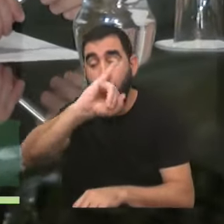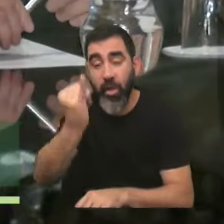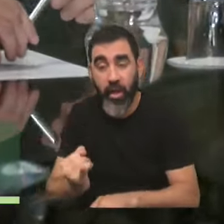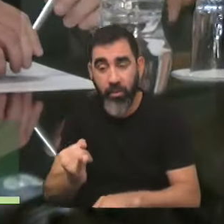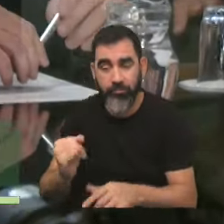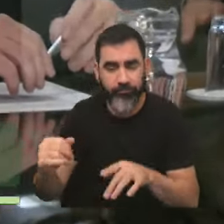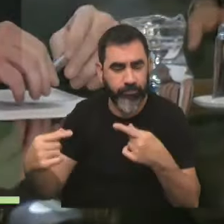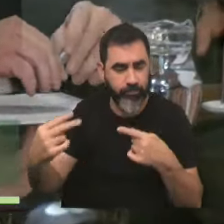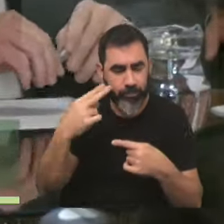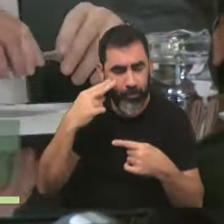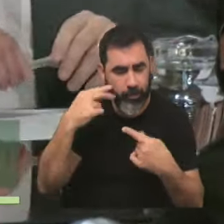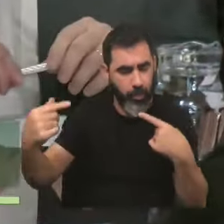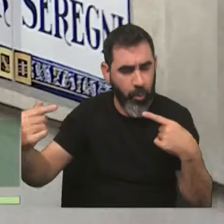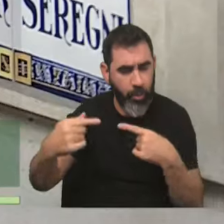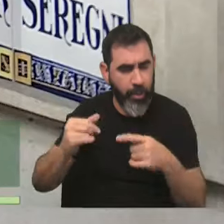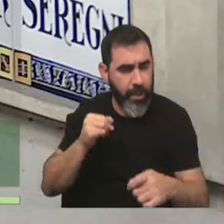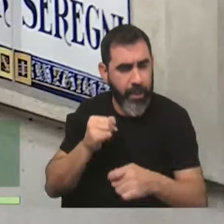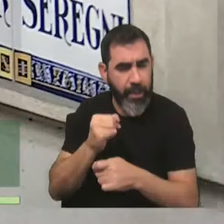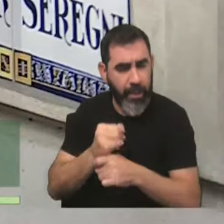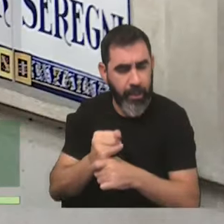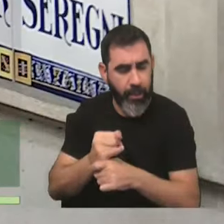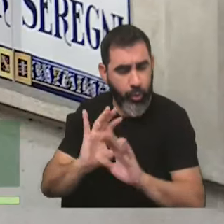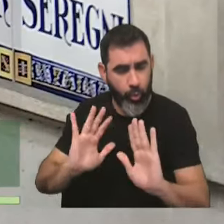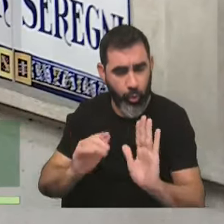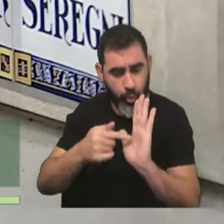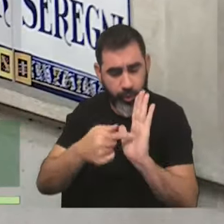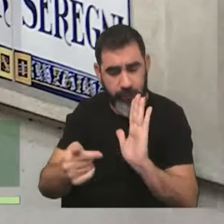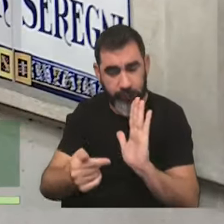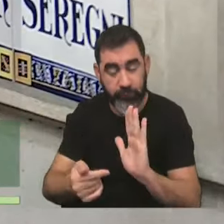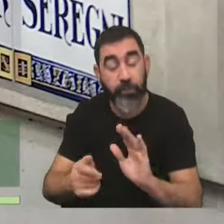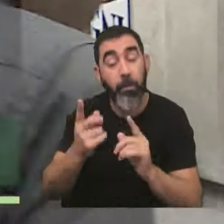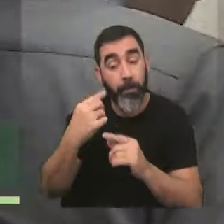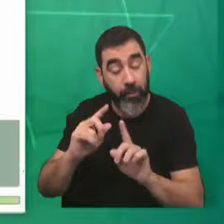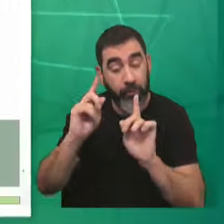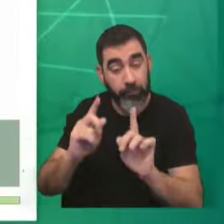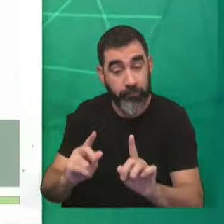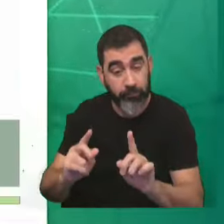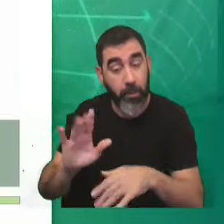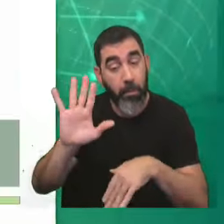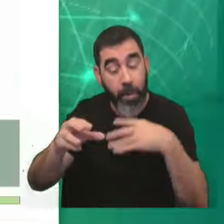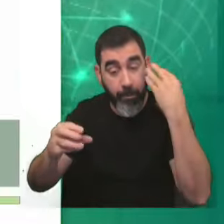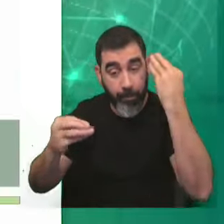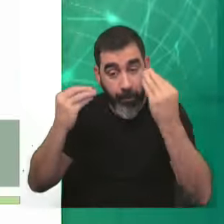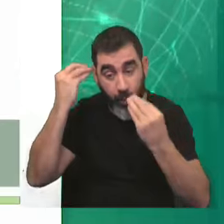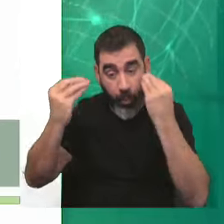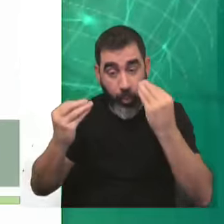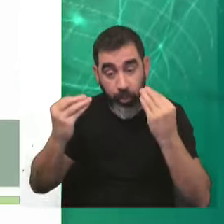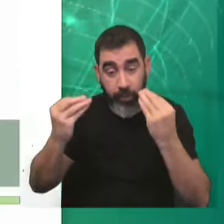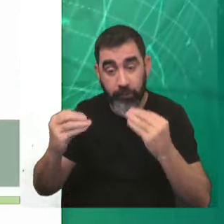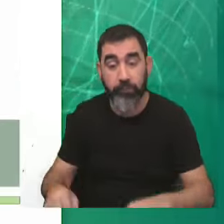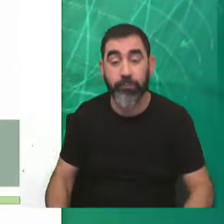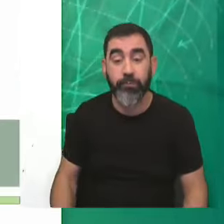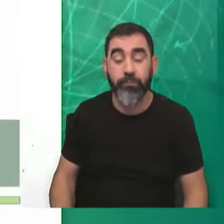inexactitudes decisiones y errores de interpretación pero sobre todo y lo que más preocupa de alguna manera